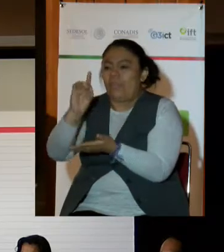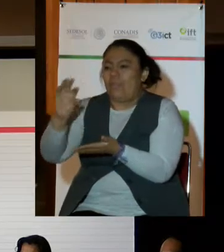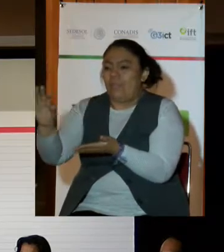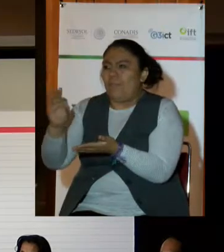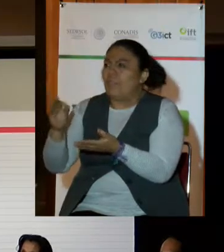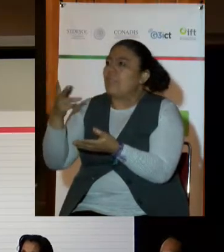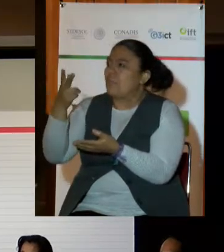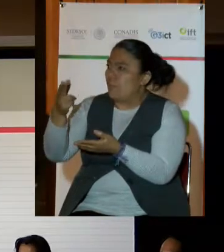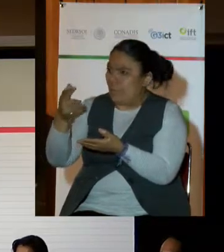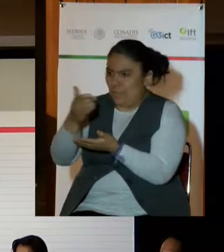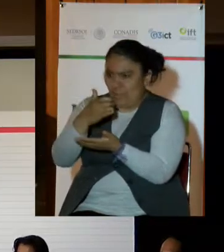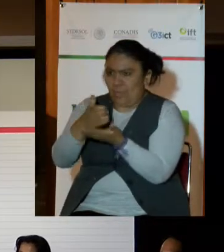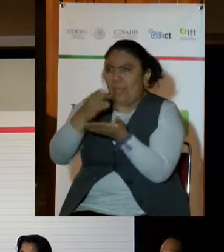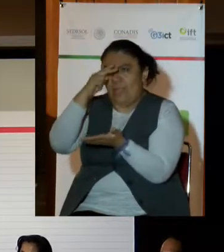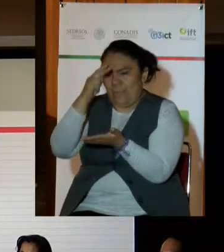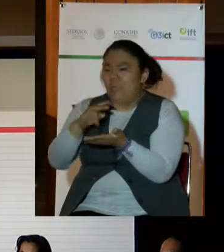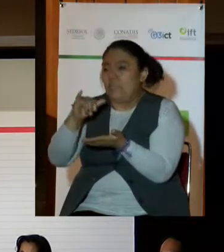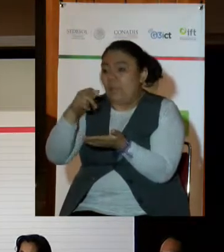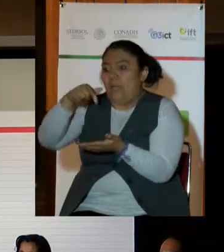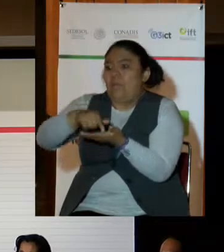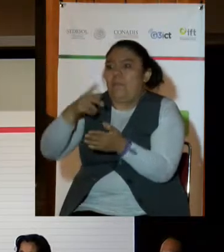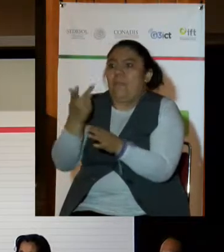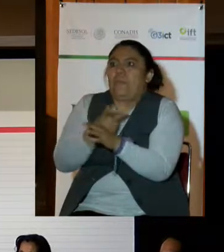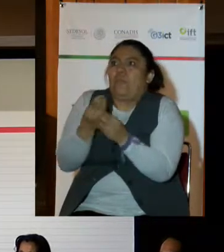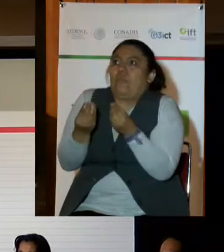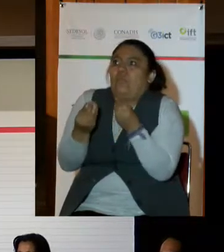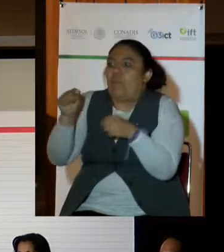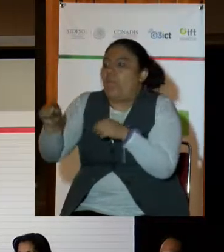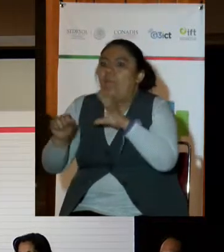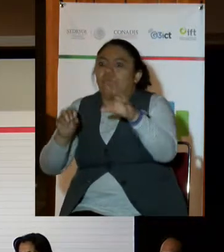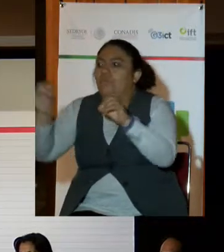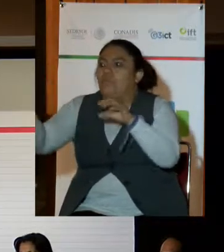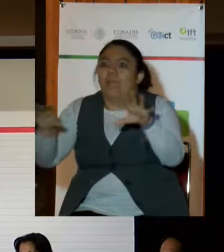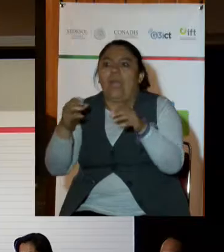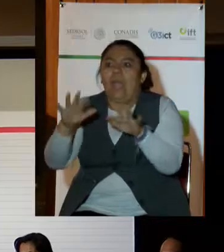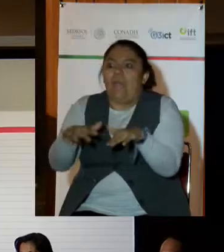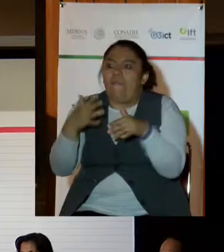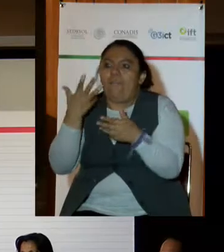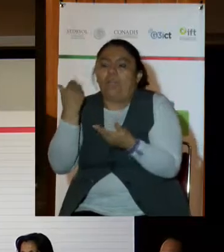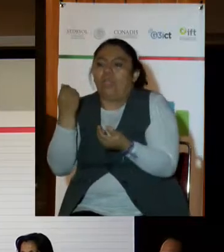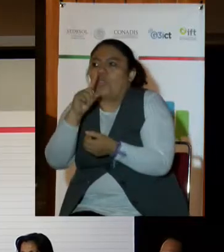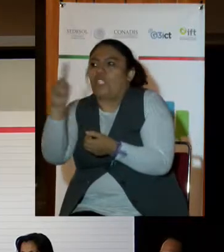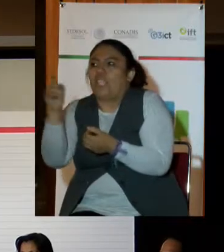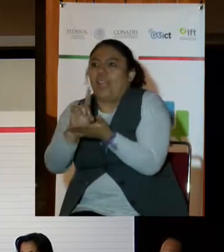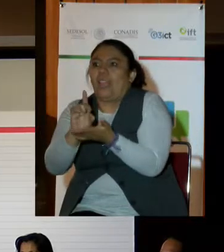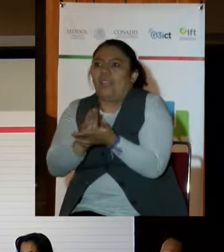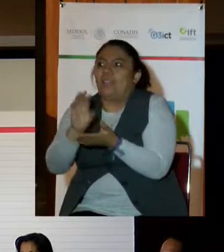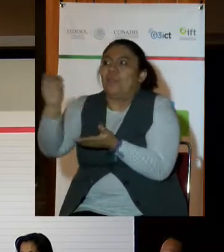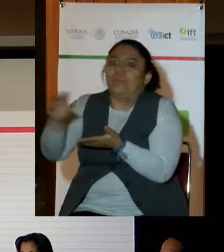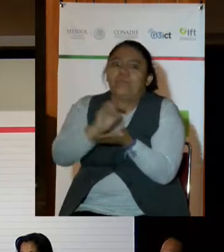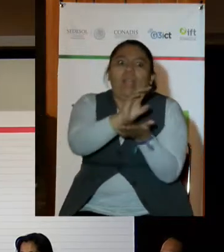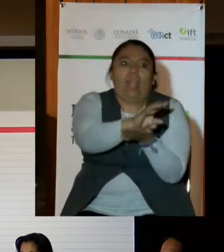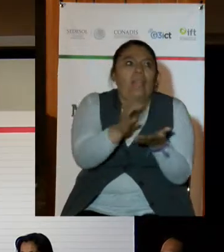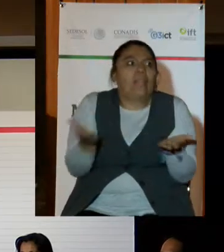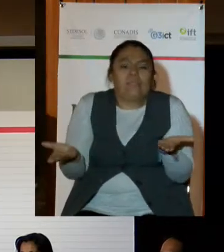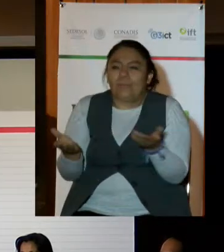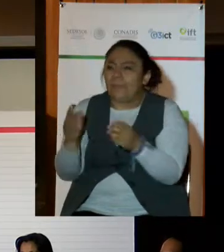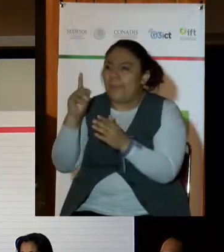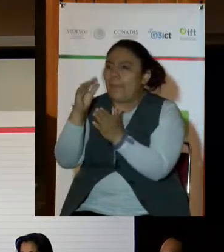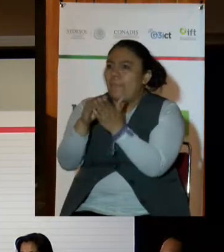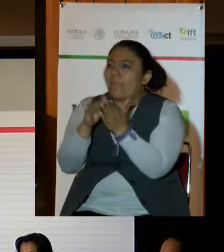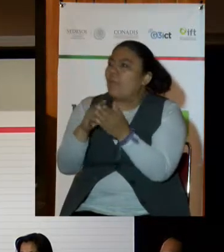unos cuantos. Y el reto es hacerlo masivo y que esta información en un solo sitio la podamos